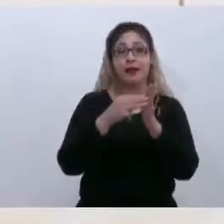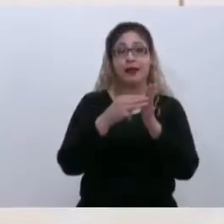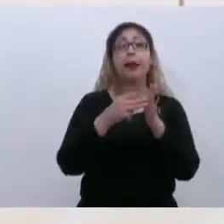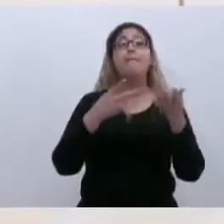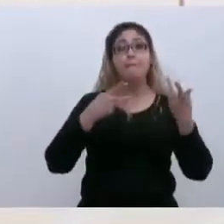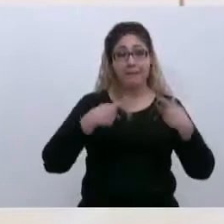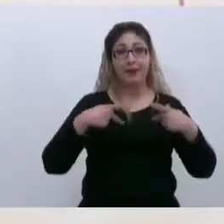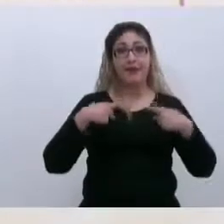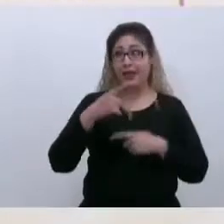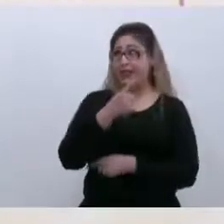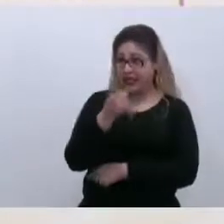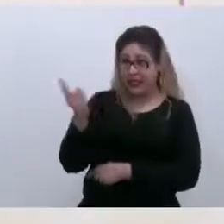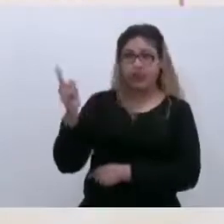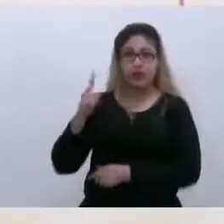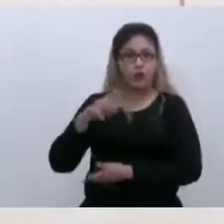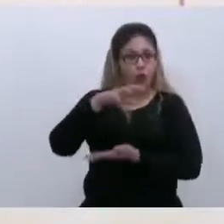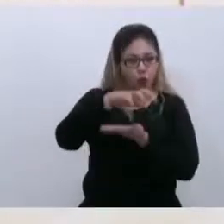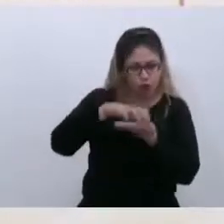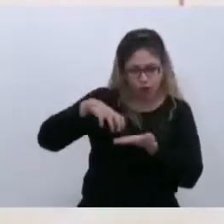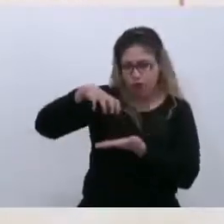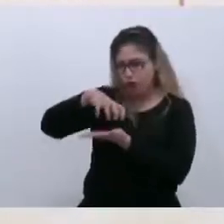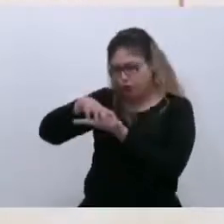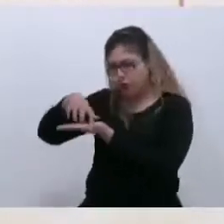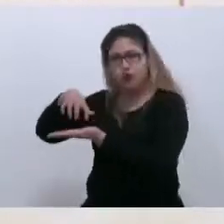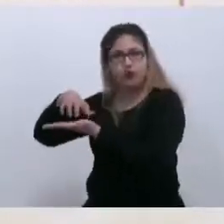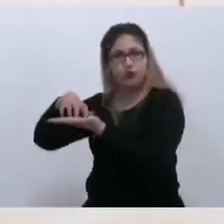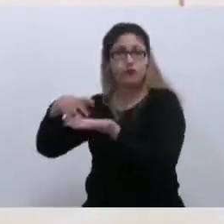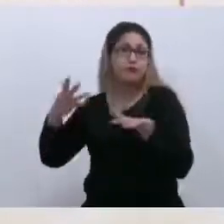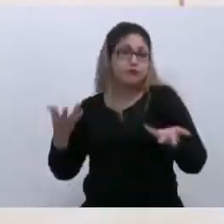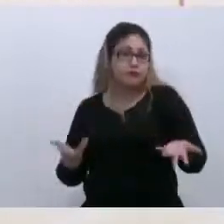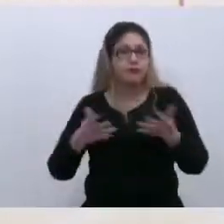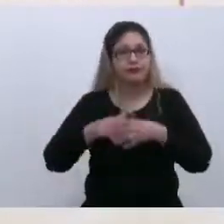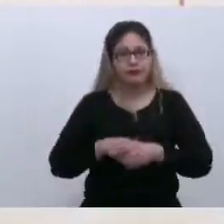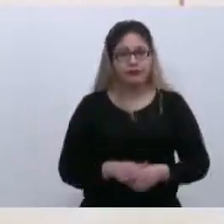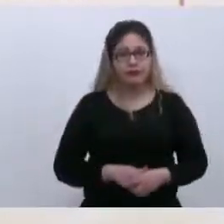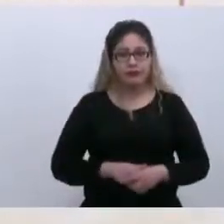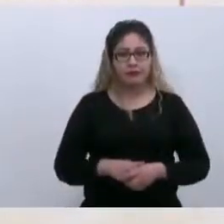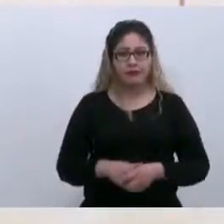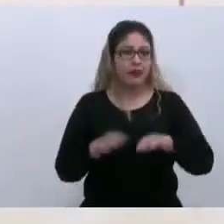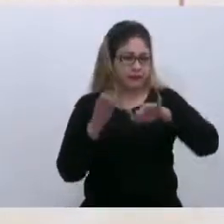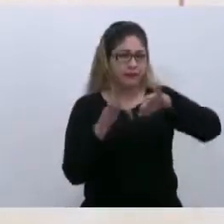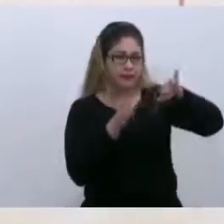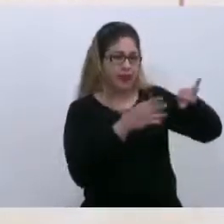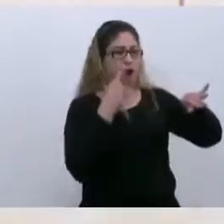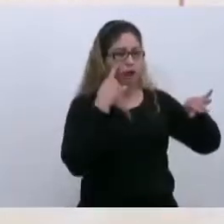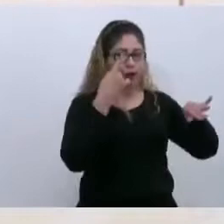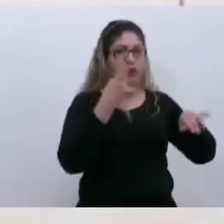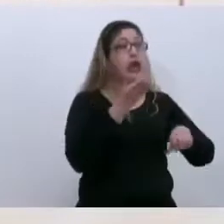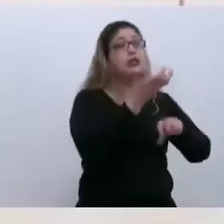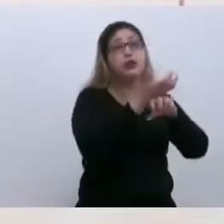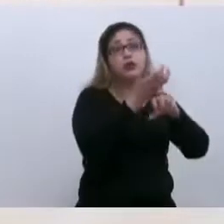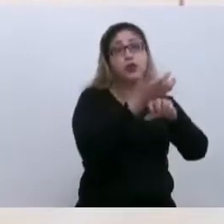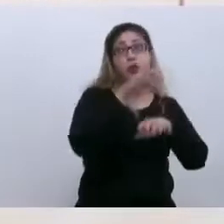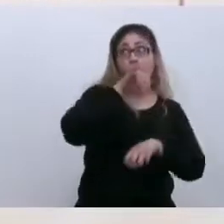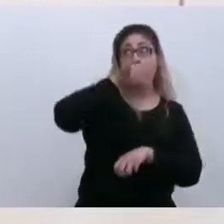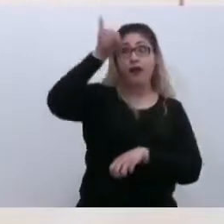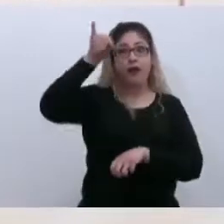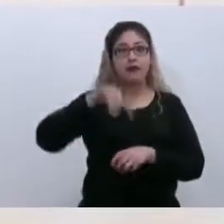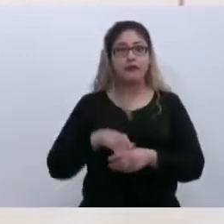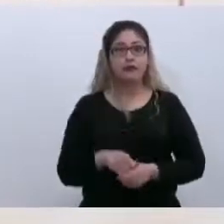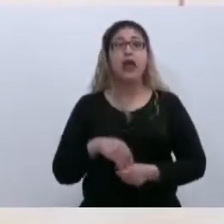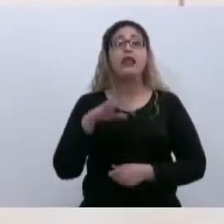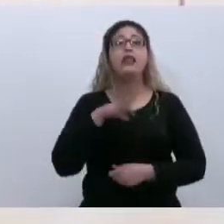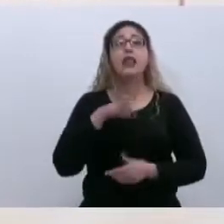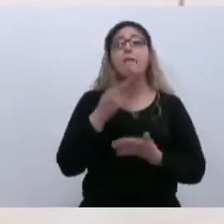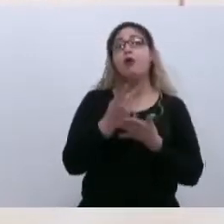Hace unos días decía yo que en Estados Unidos tienen un programa de reforestación que significa una inversión